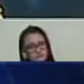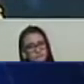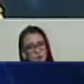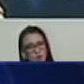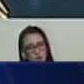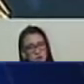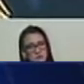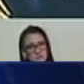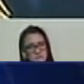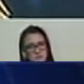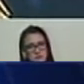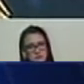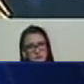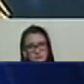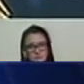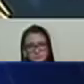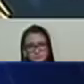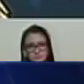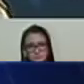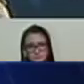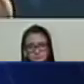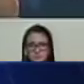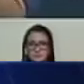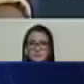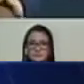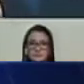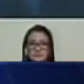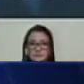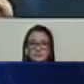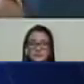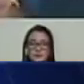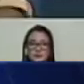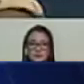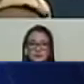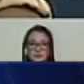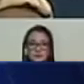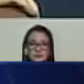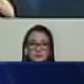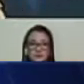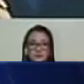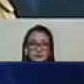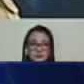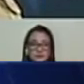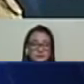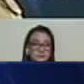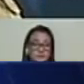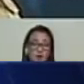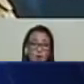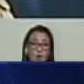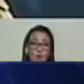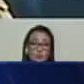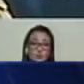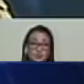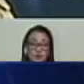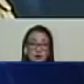puntos de Leopoldo López para la elección del año